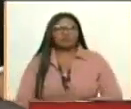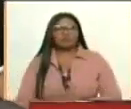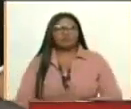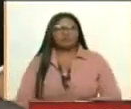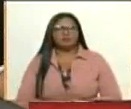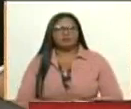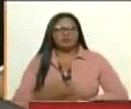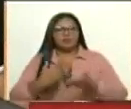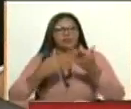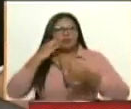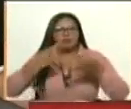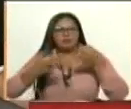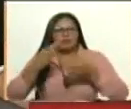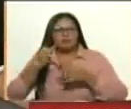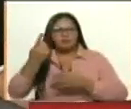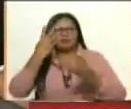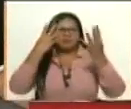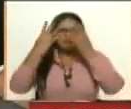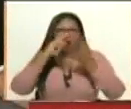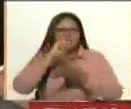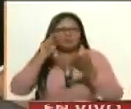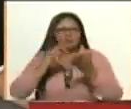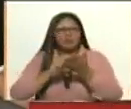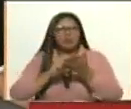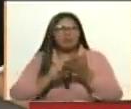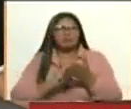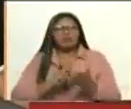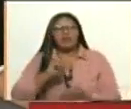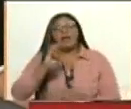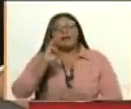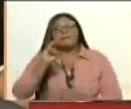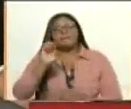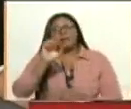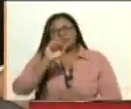acta de veredicto del primer Festival Nacional de Pesebres